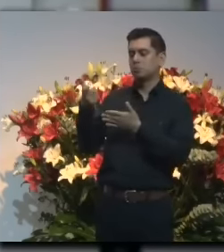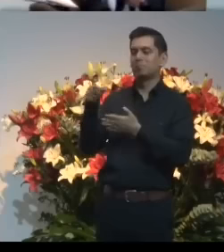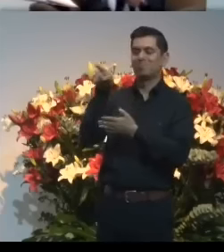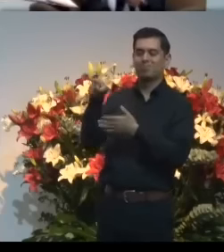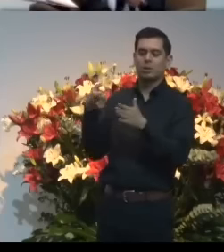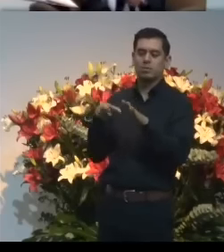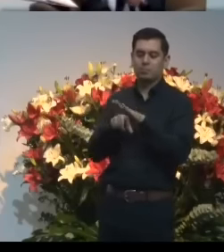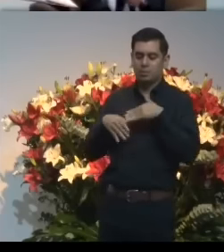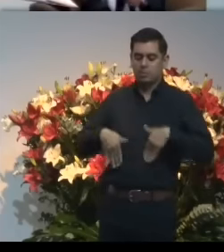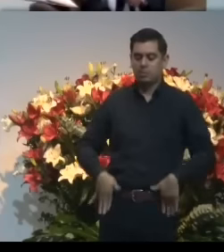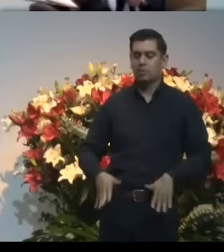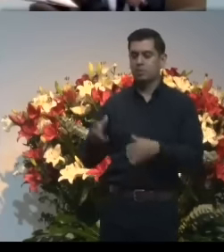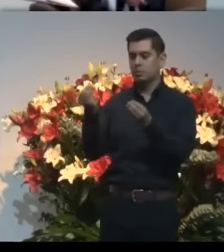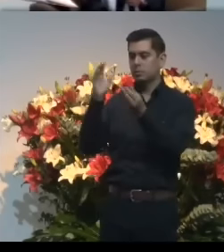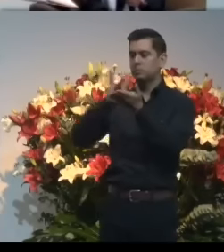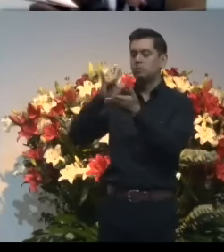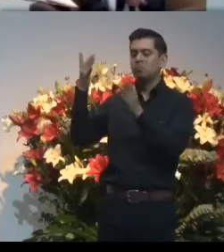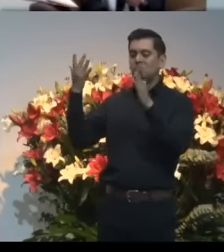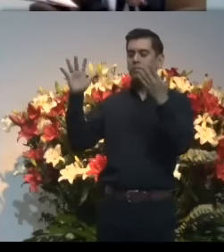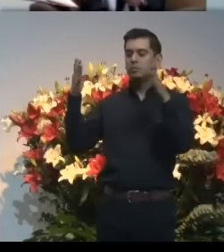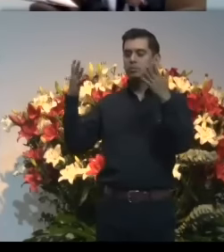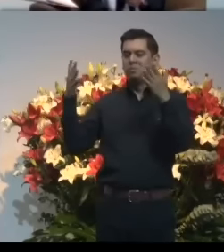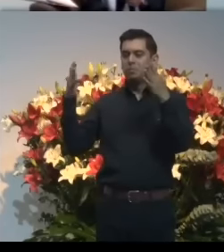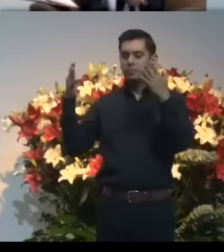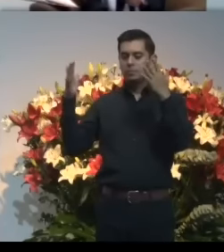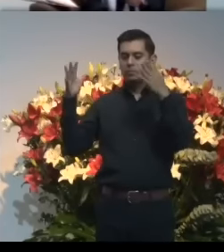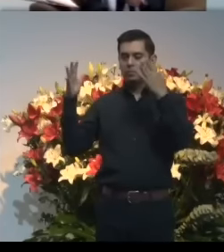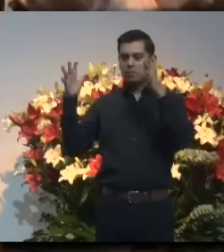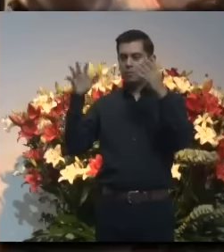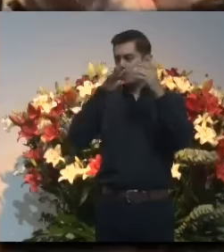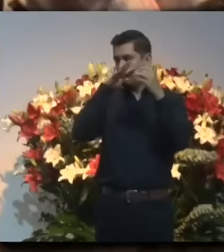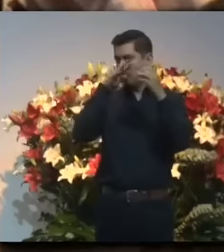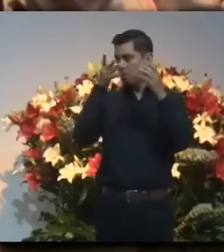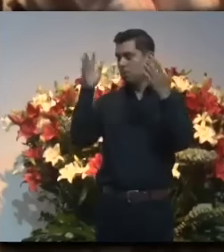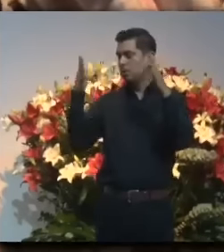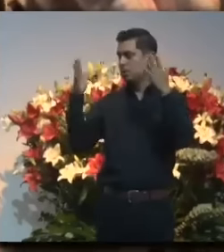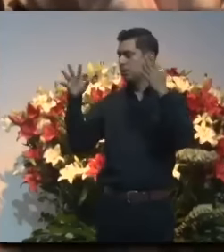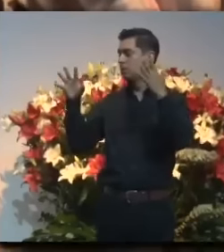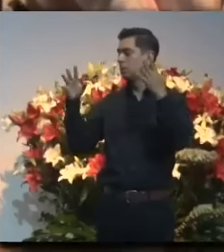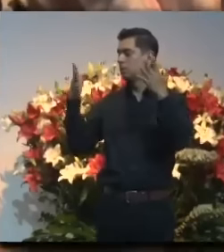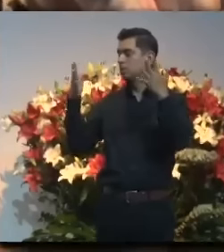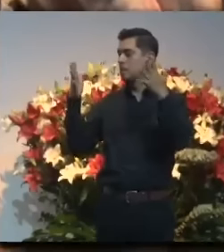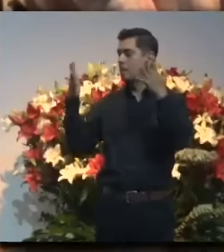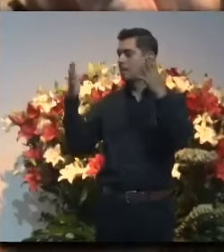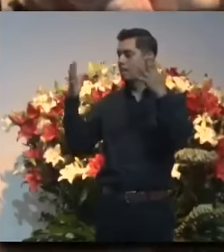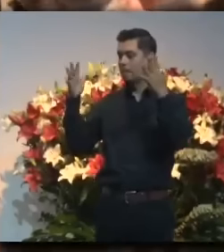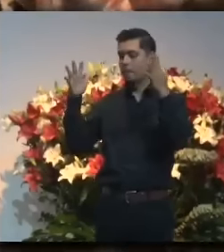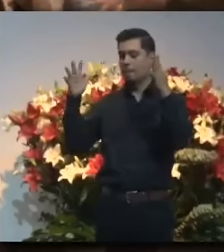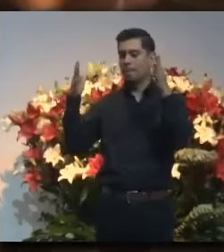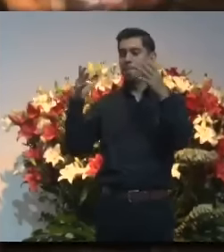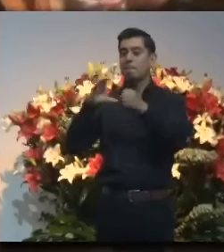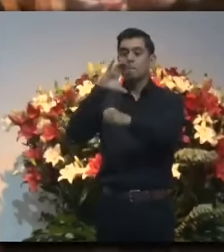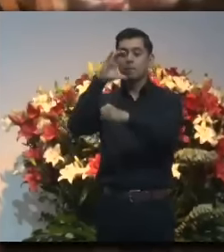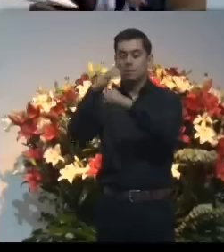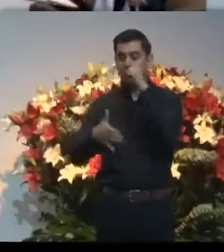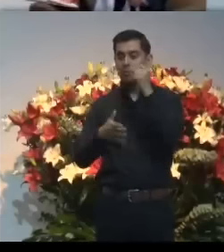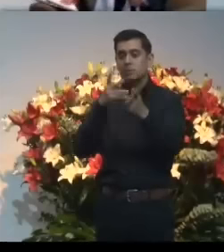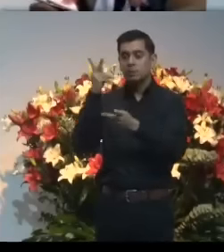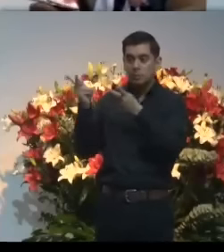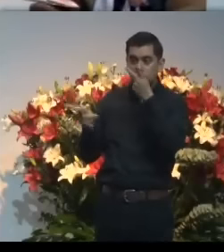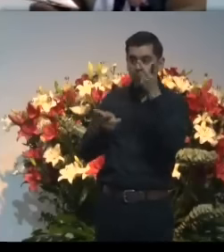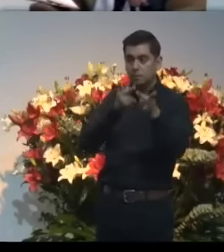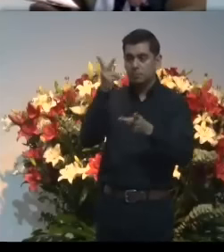Gracias. vamos a terminar con una pregunta